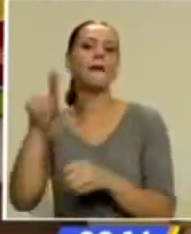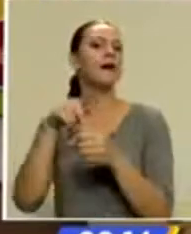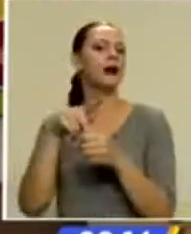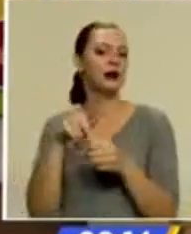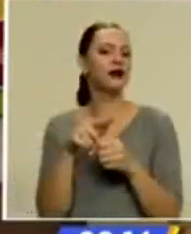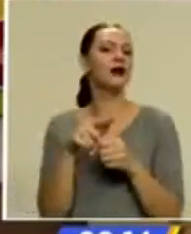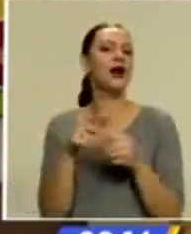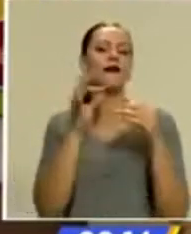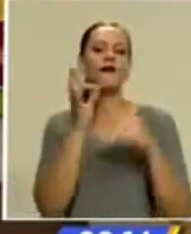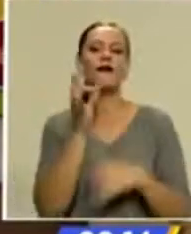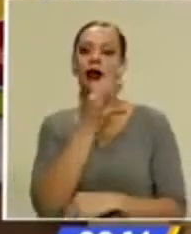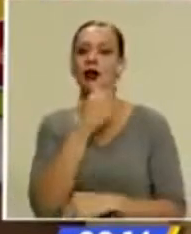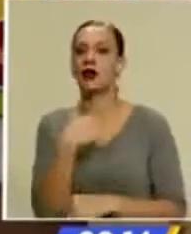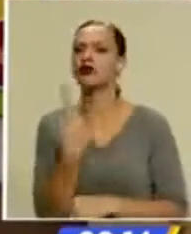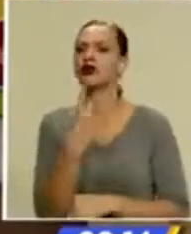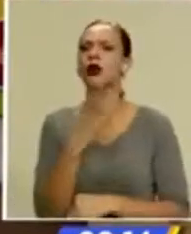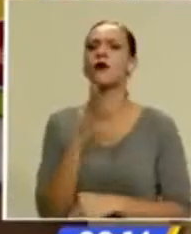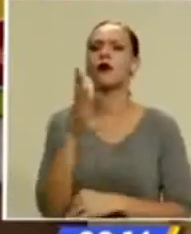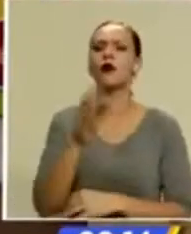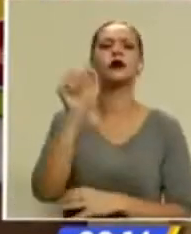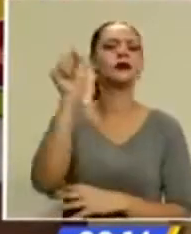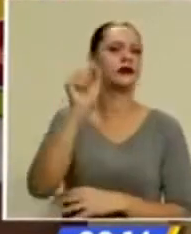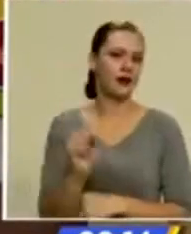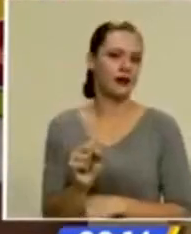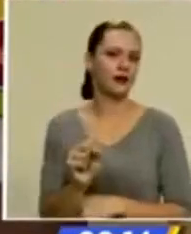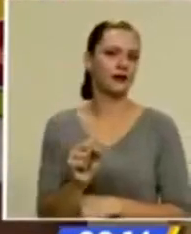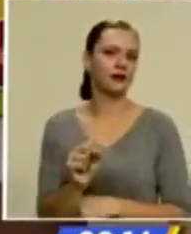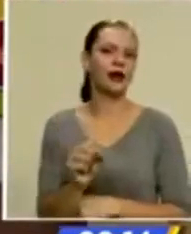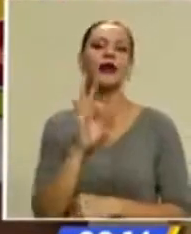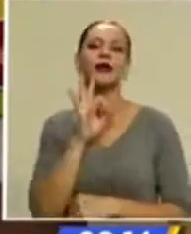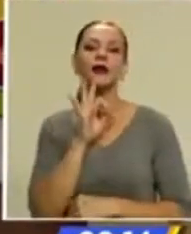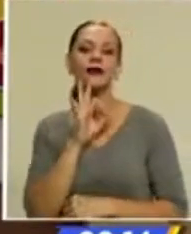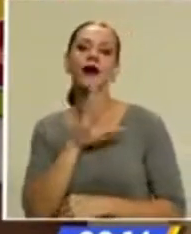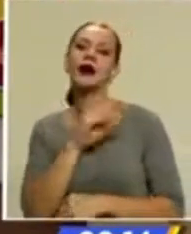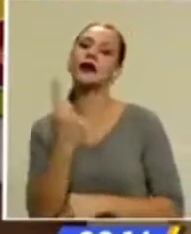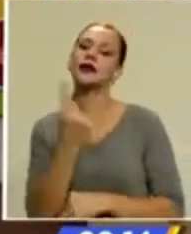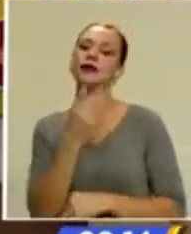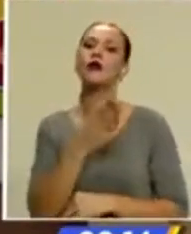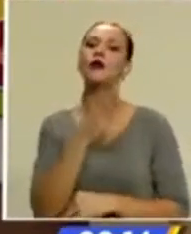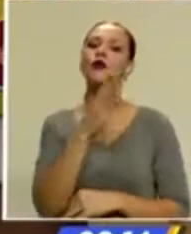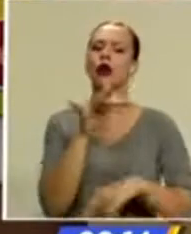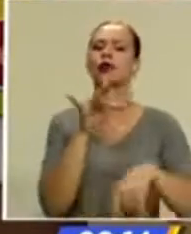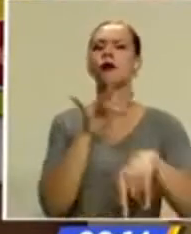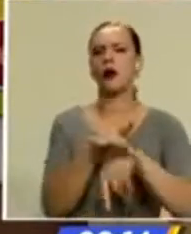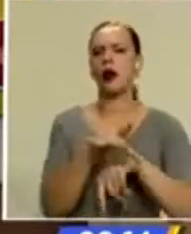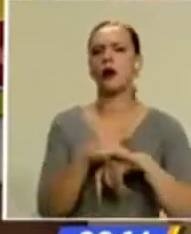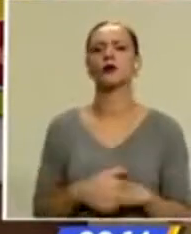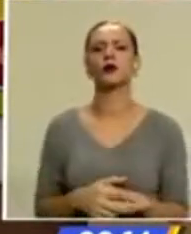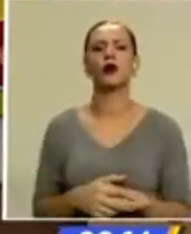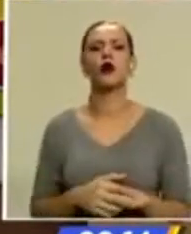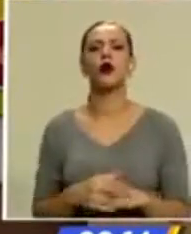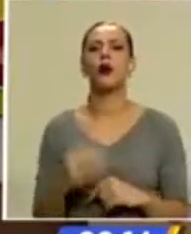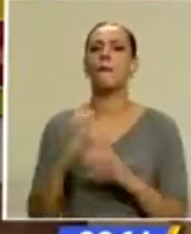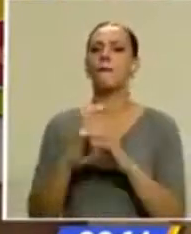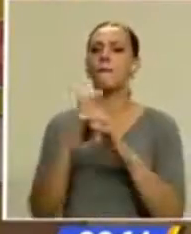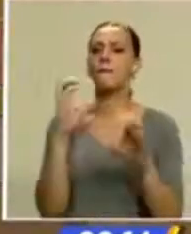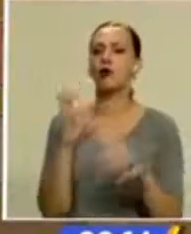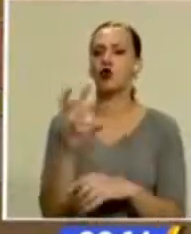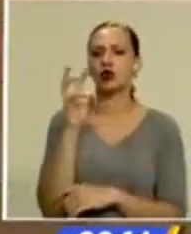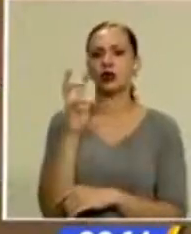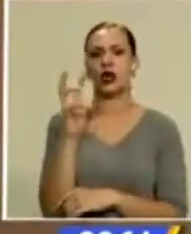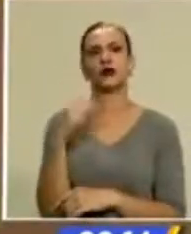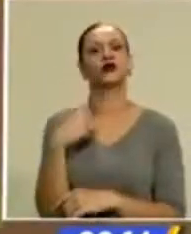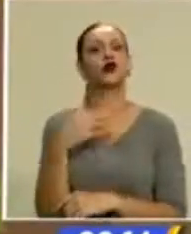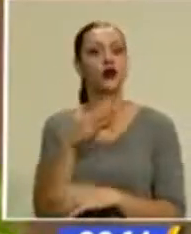participa de la feria. Yo siempre voy los sábados en Tibás y siempre voy muy temprano. Agarro el bus de 6, voy en